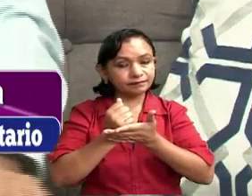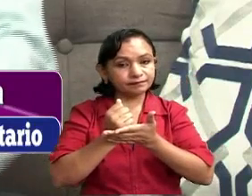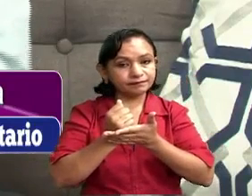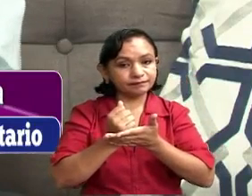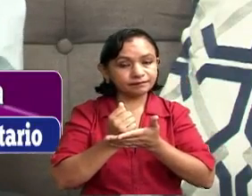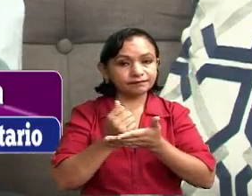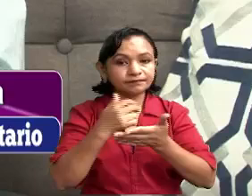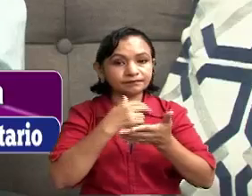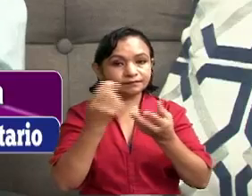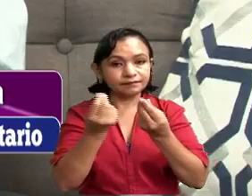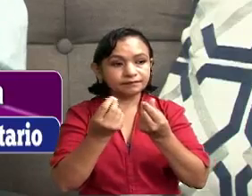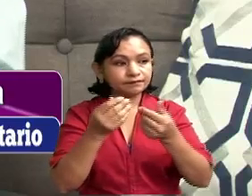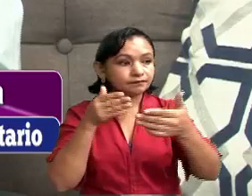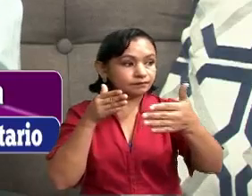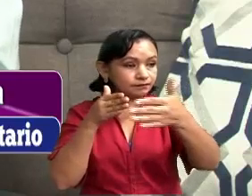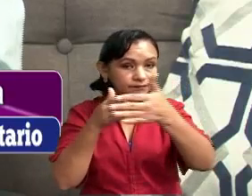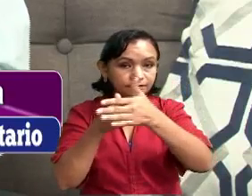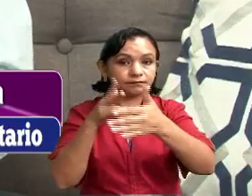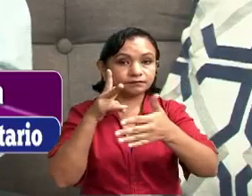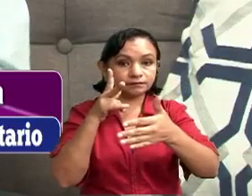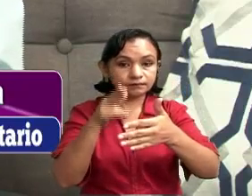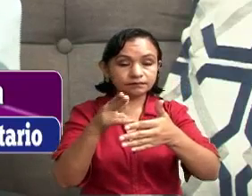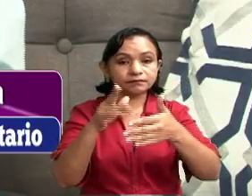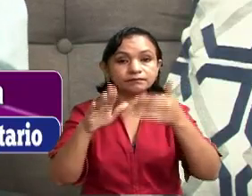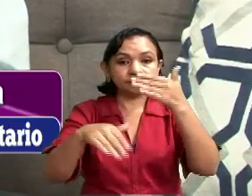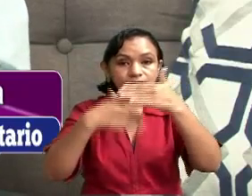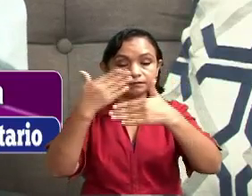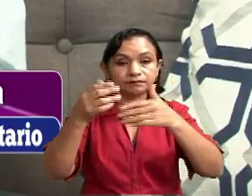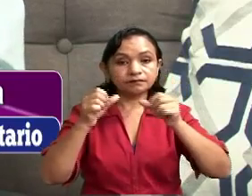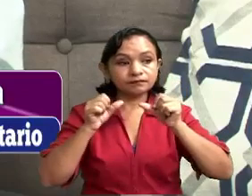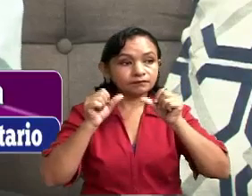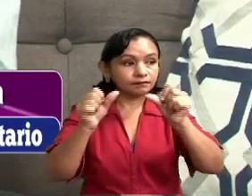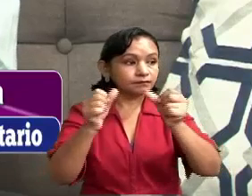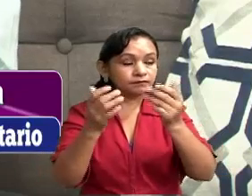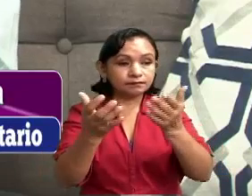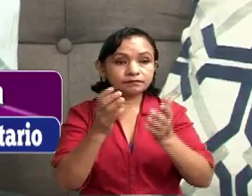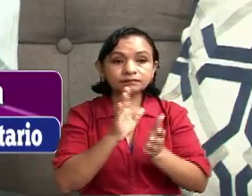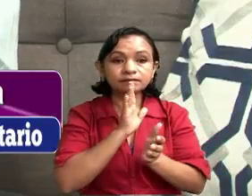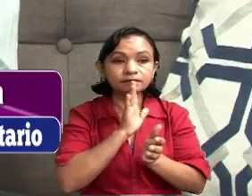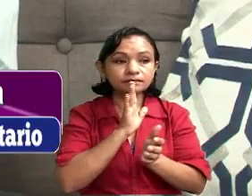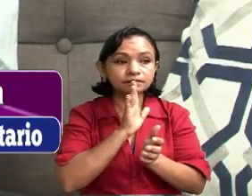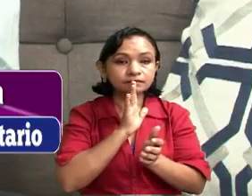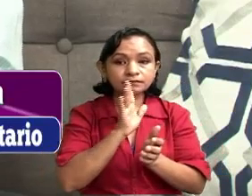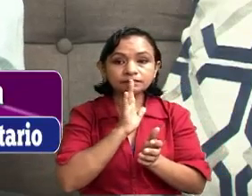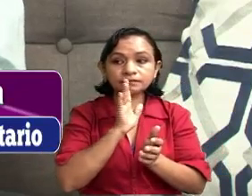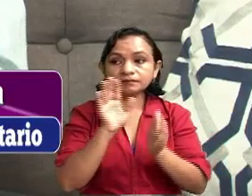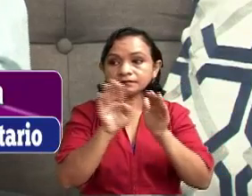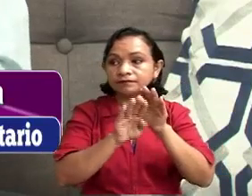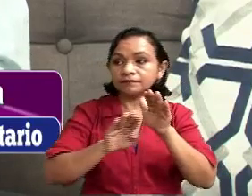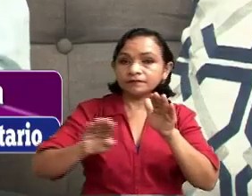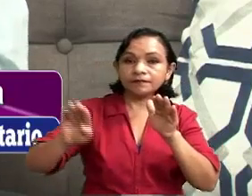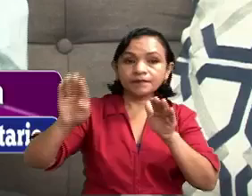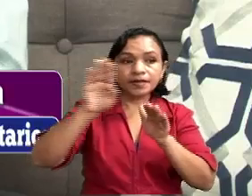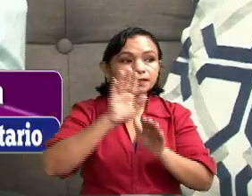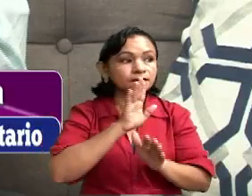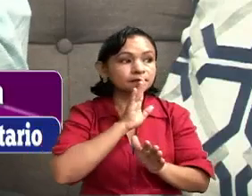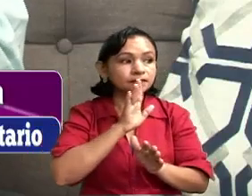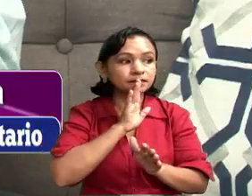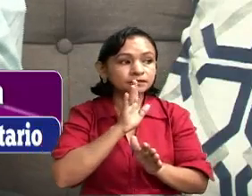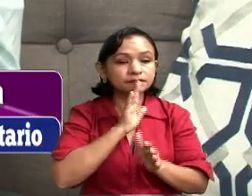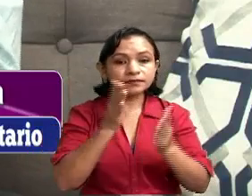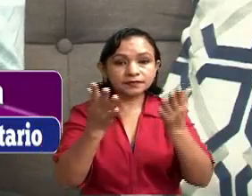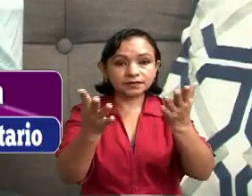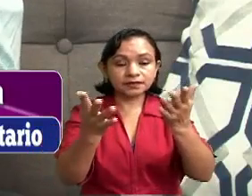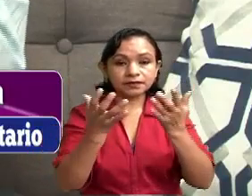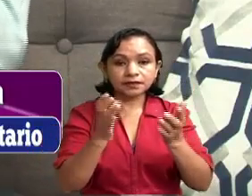consolidar nuestra economía. Tenemos que hacer una nueva pausa, pero al volver quisiera, bueno, se nos va el tiempo, ¿va? Sé que hay más todavía que hablar, pero quisiera